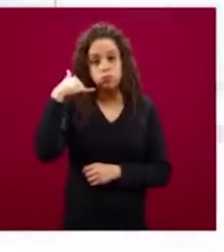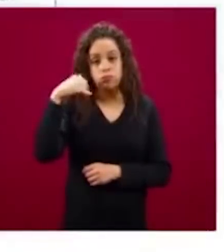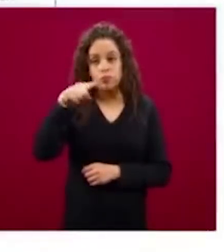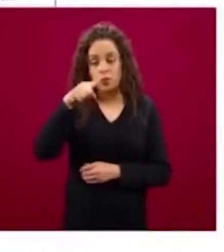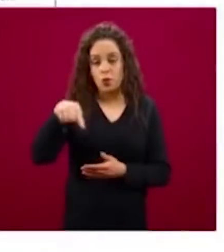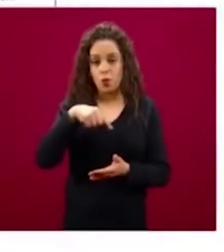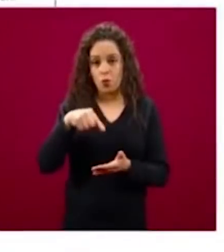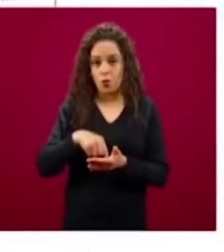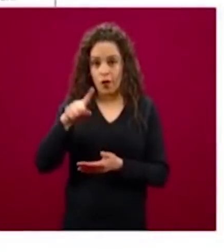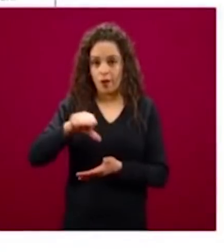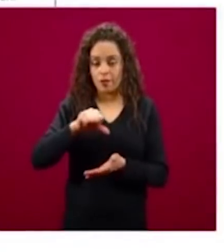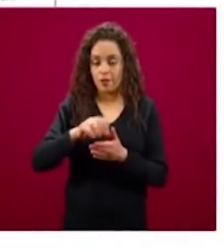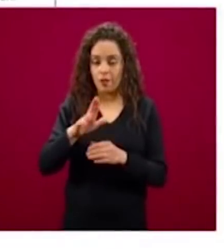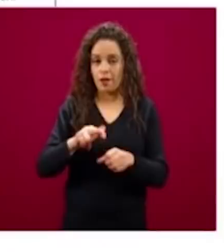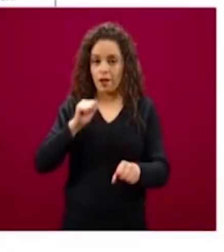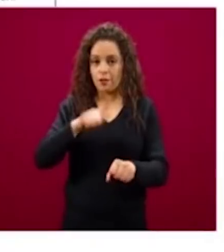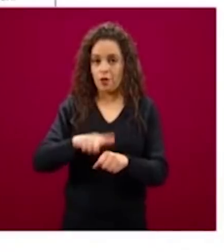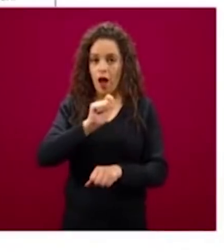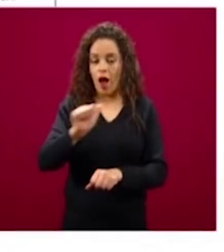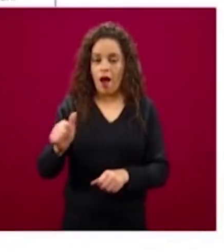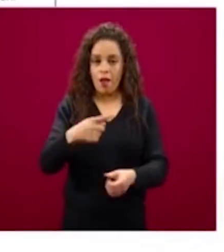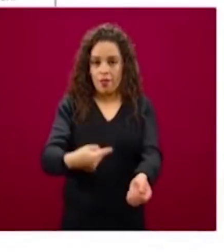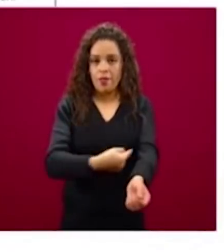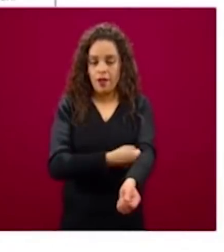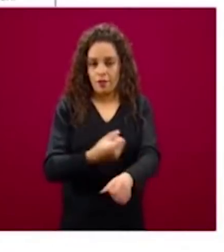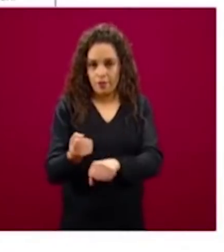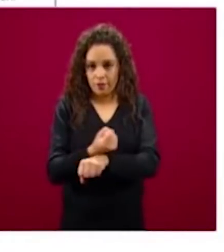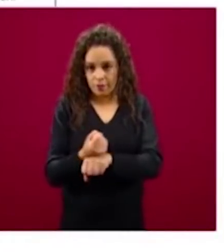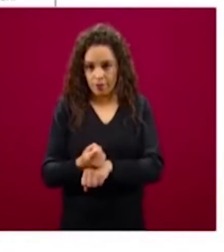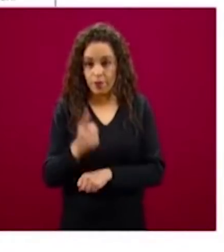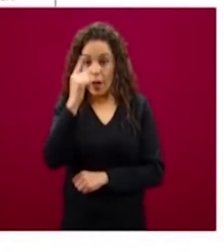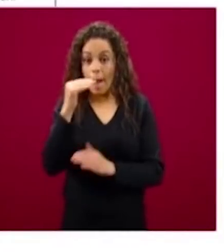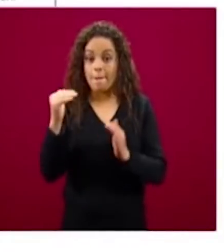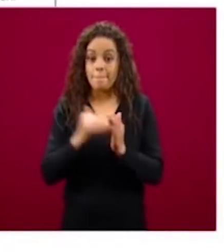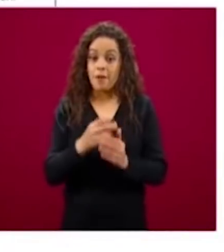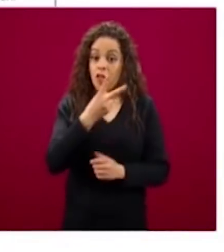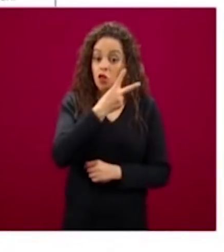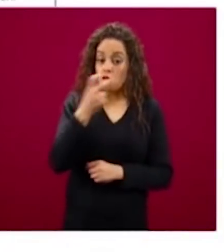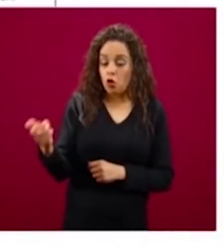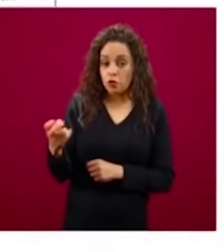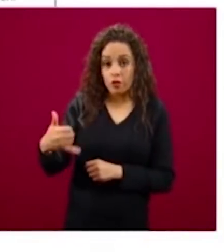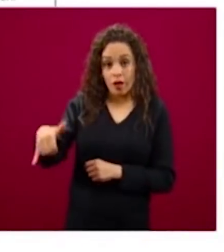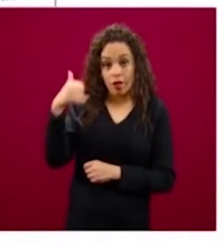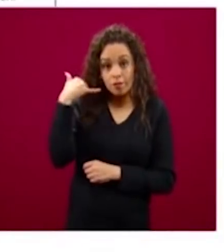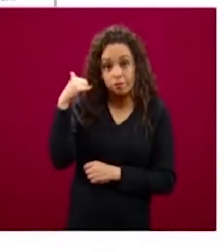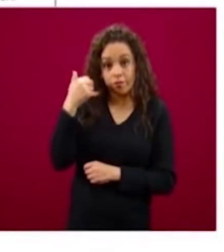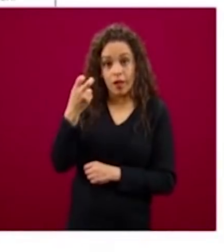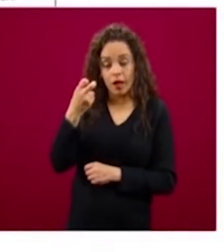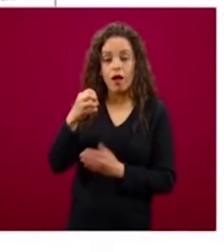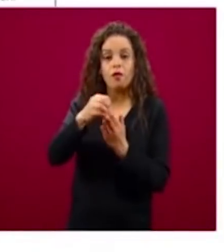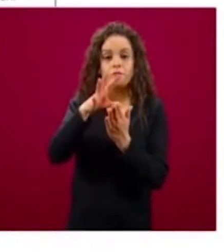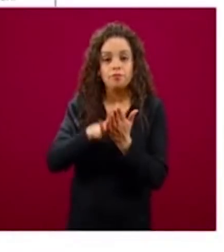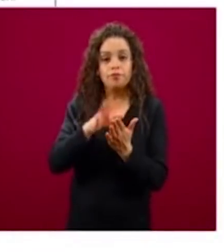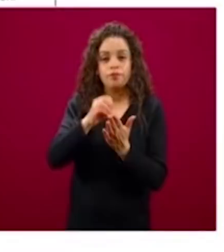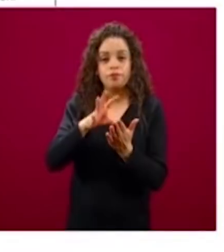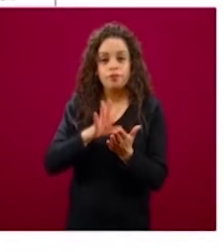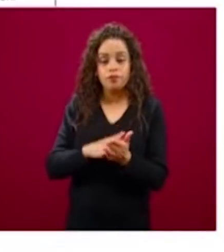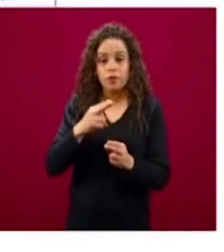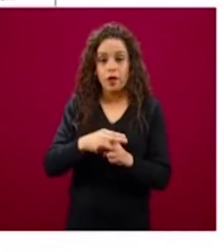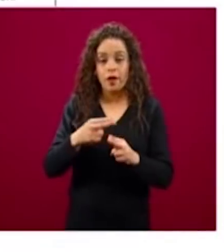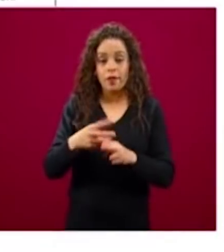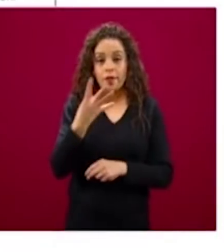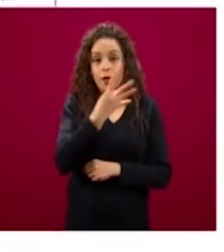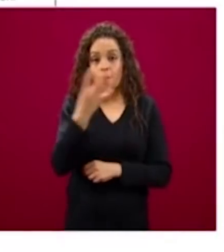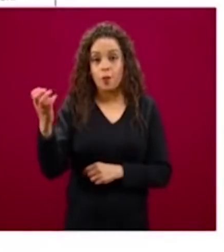de la Transfusión Sanguínea. De estas 1.200 llamadas telefónicas, se han logrado agendar hasta 400